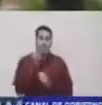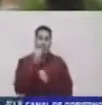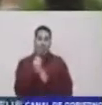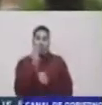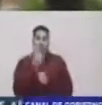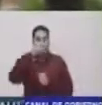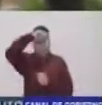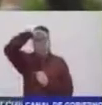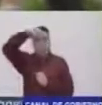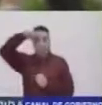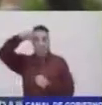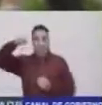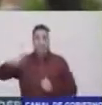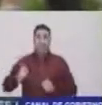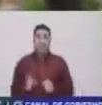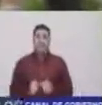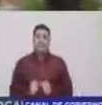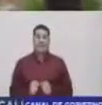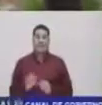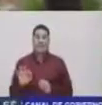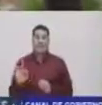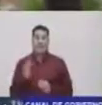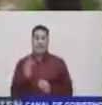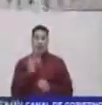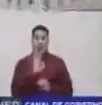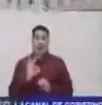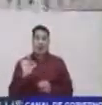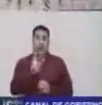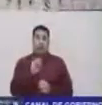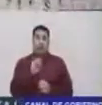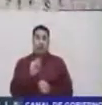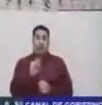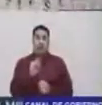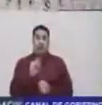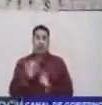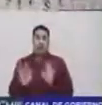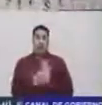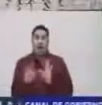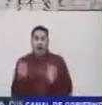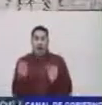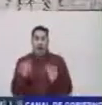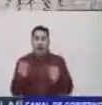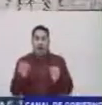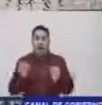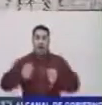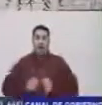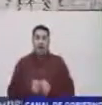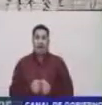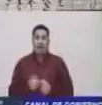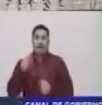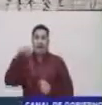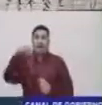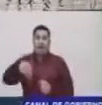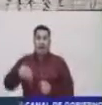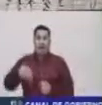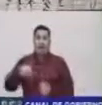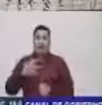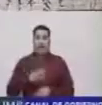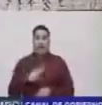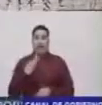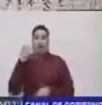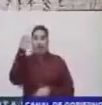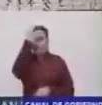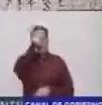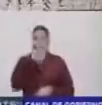parusi, rekmuan parasruam, rekmuan parikah. Chka, ki kuenan kiban, chakne habran